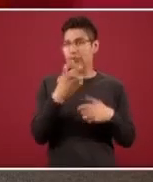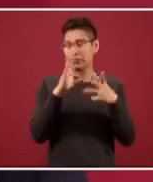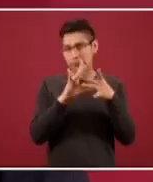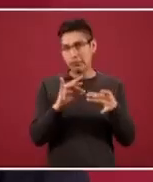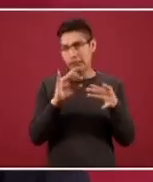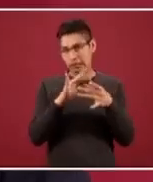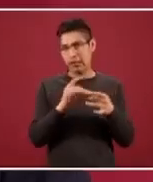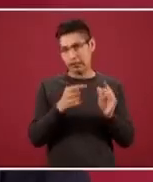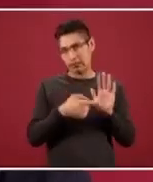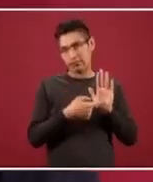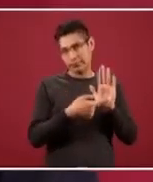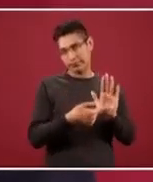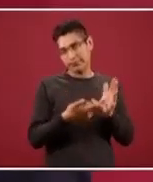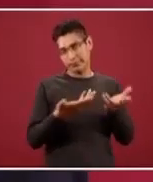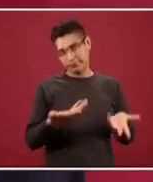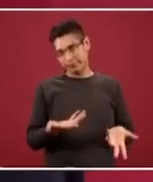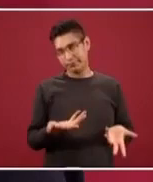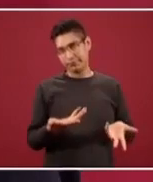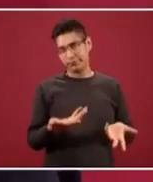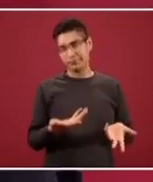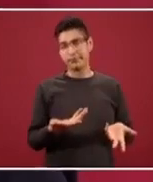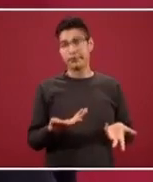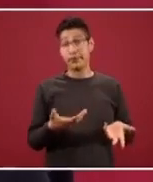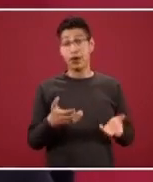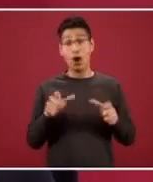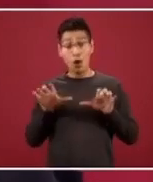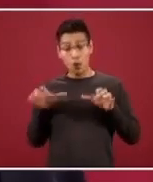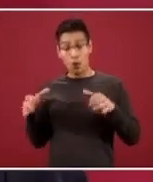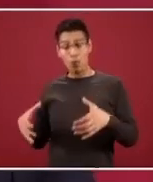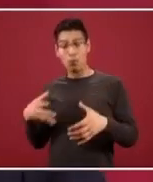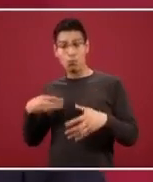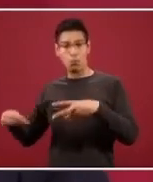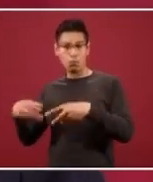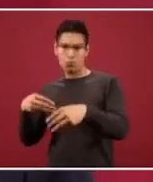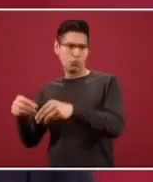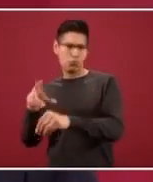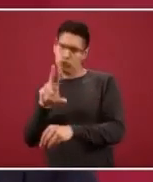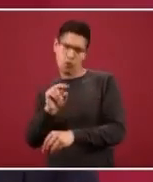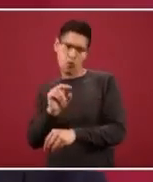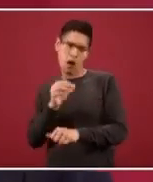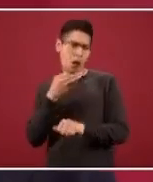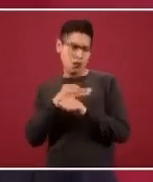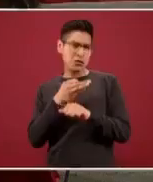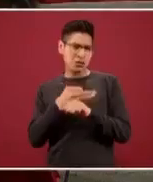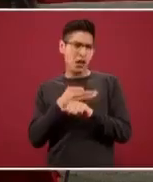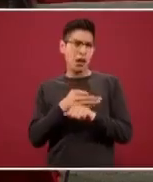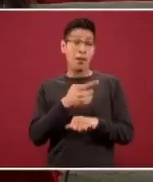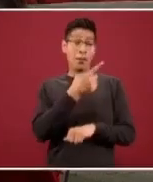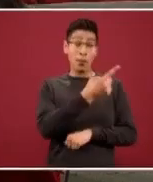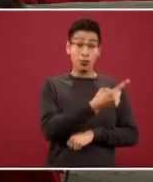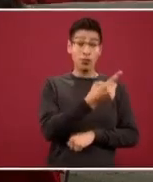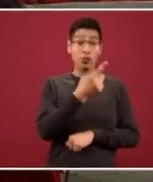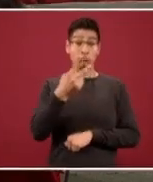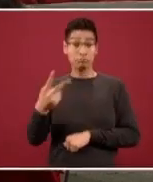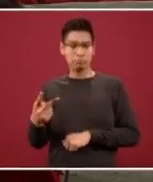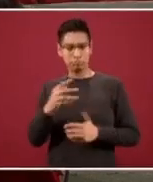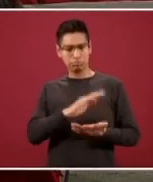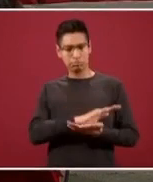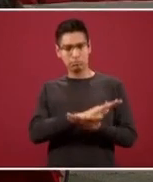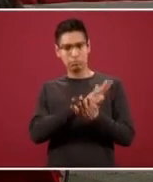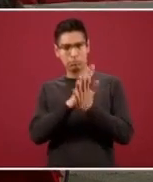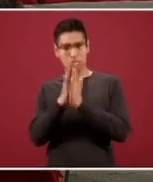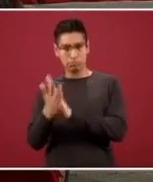comunitario y se define esta fase como de transición entre escenario 1 y 2.